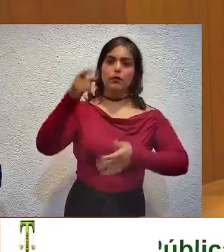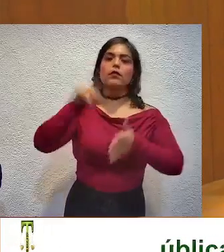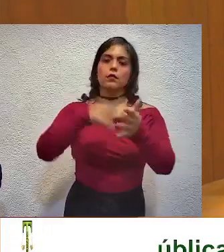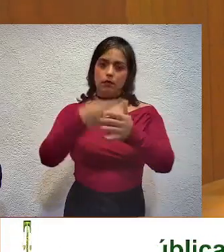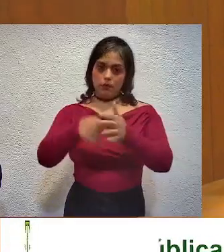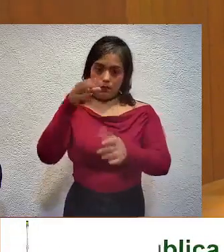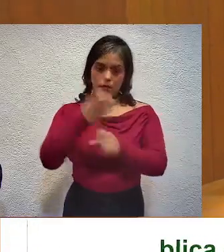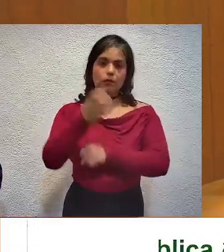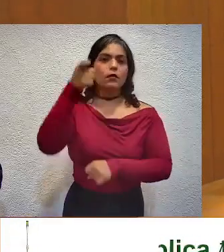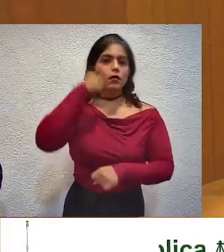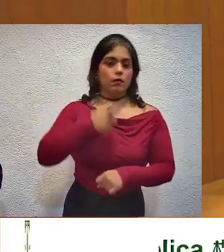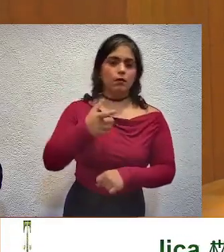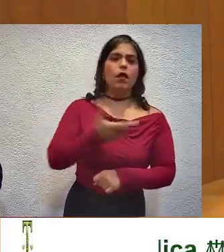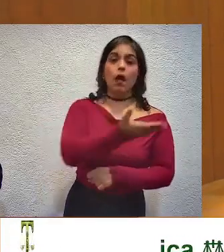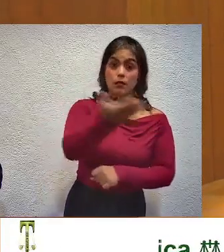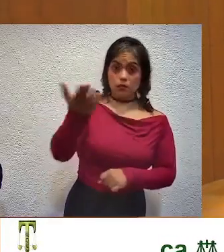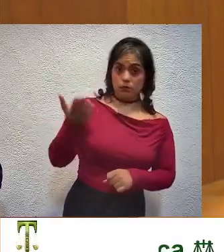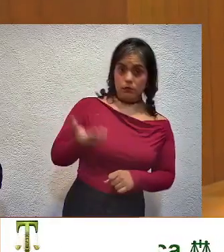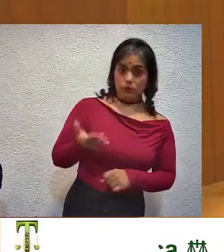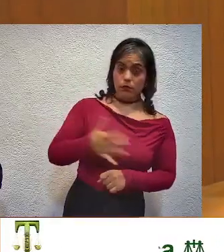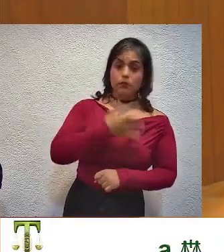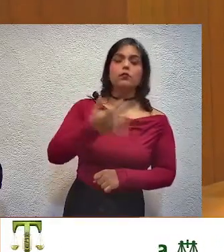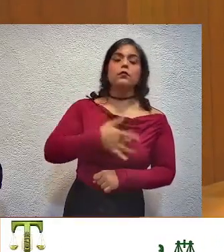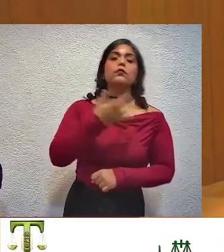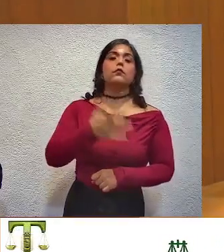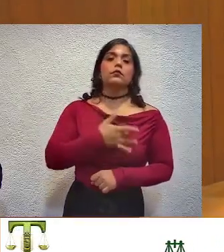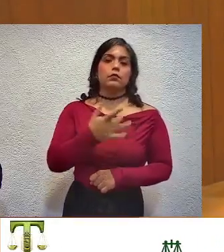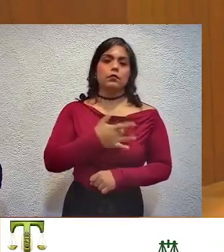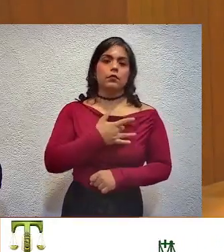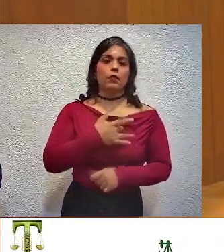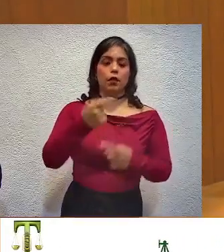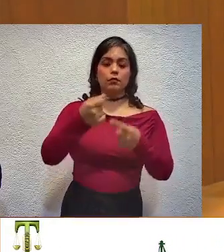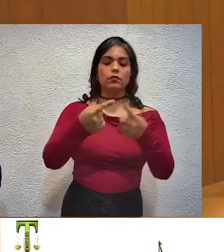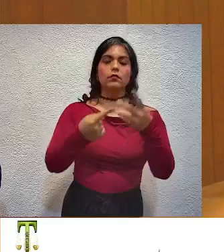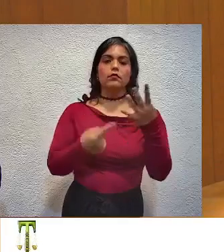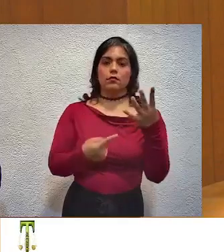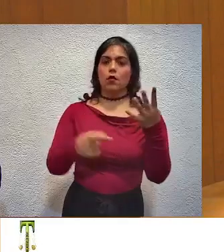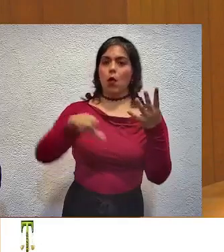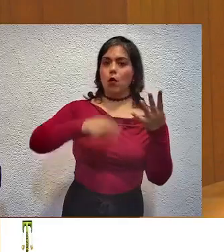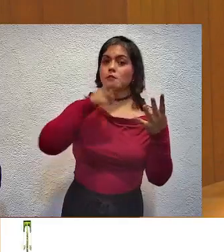del Estado, pongo a su consideración la lista de los asuntos a resolver.